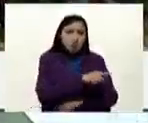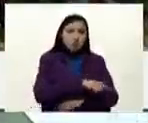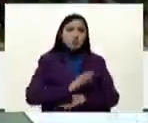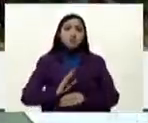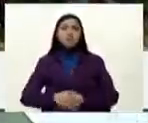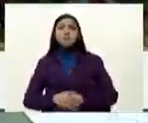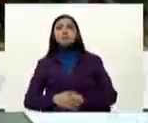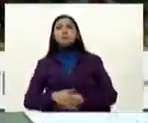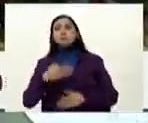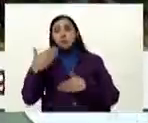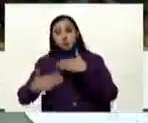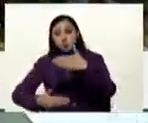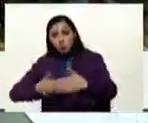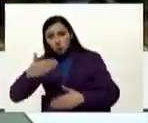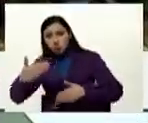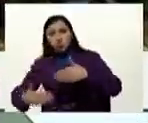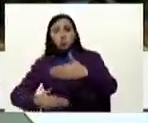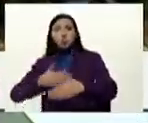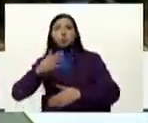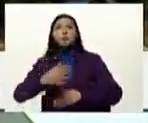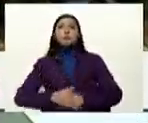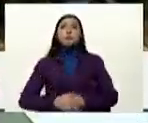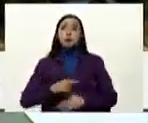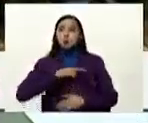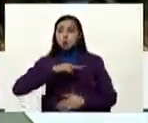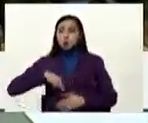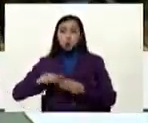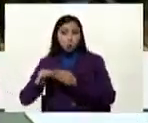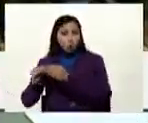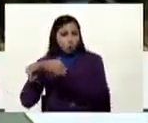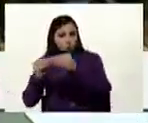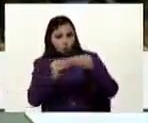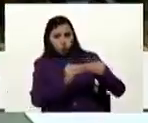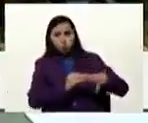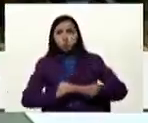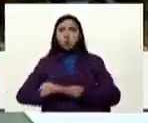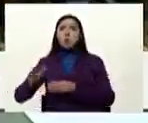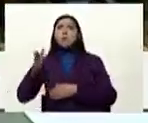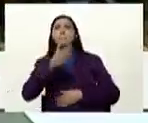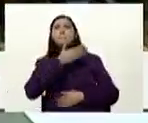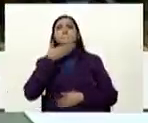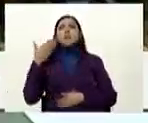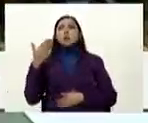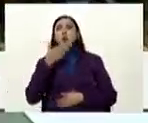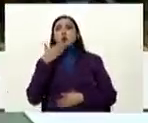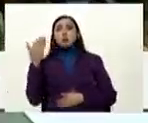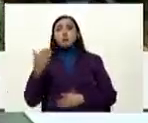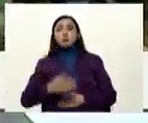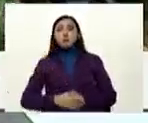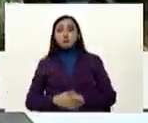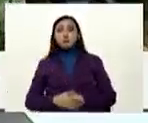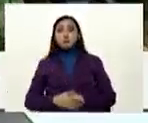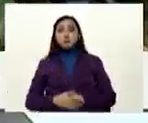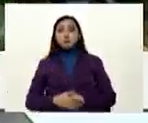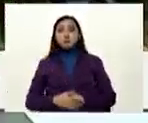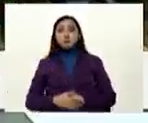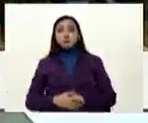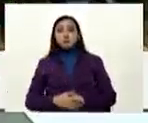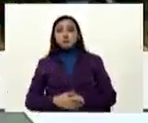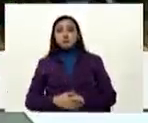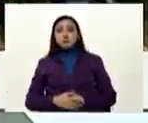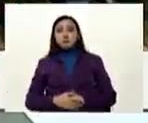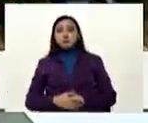y más allá, y vamos recuperando, mejorando, no dejemos que nada